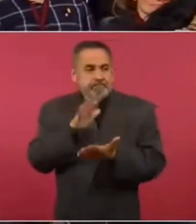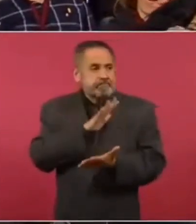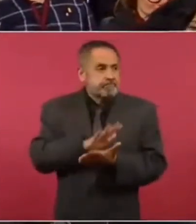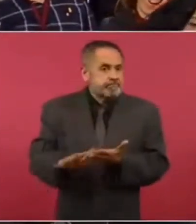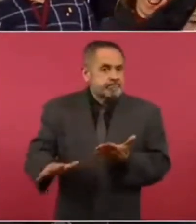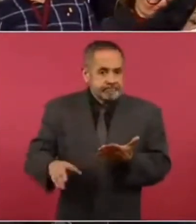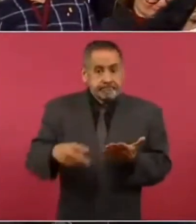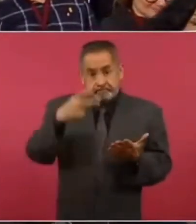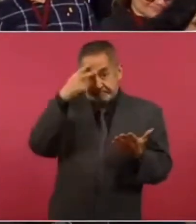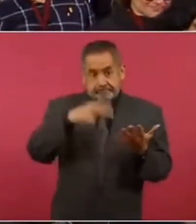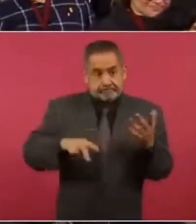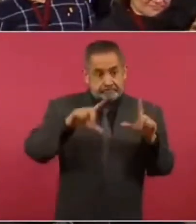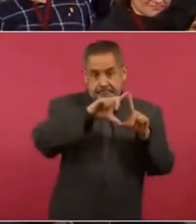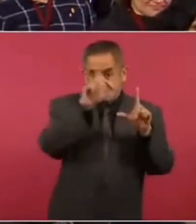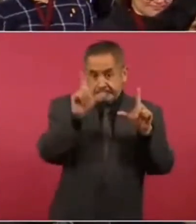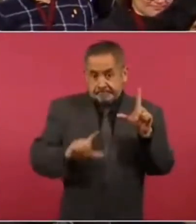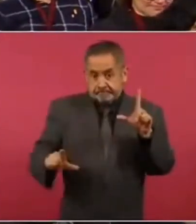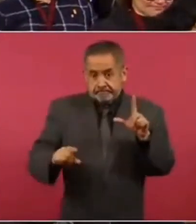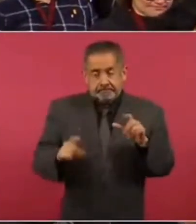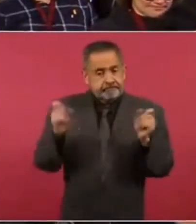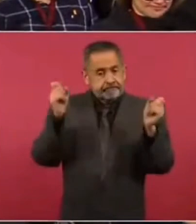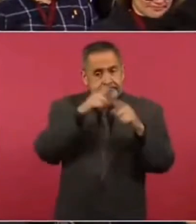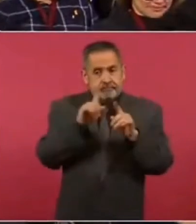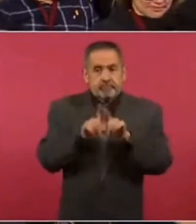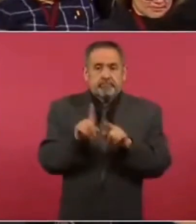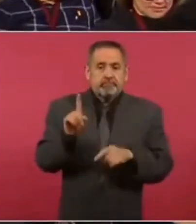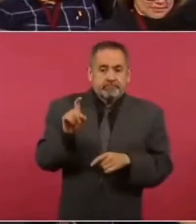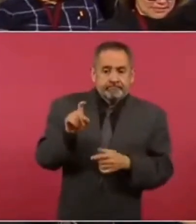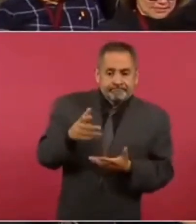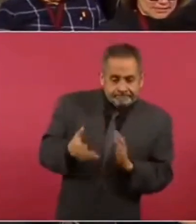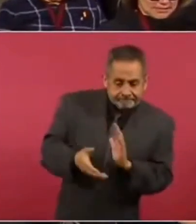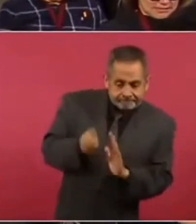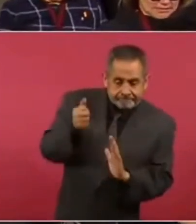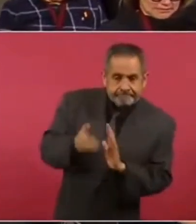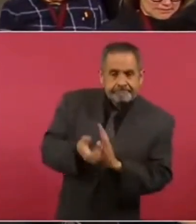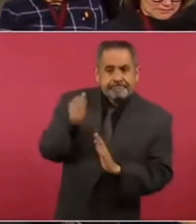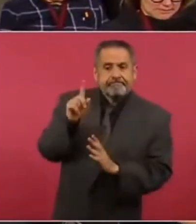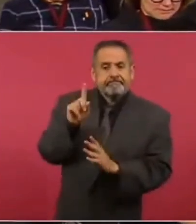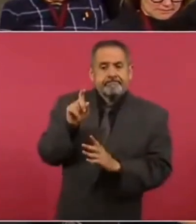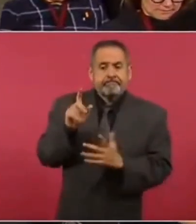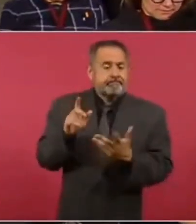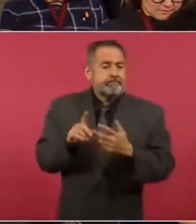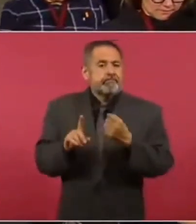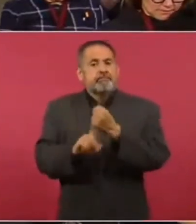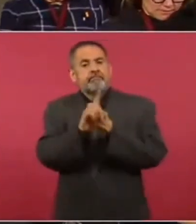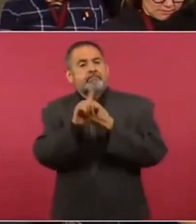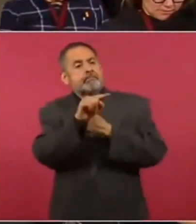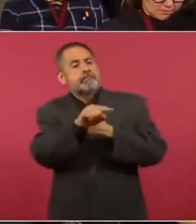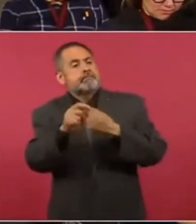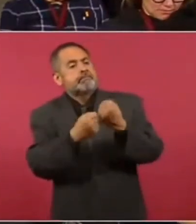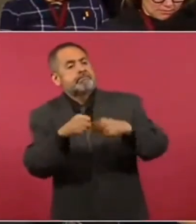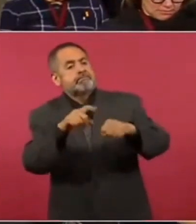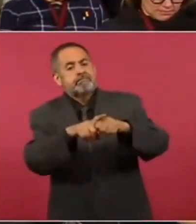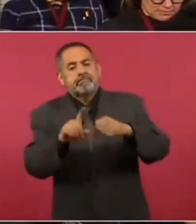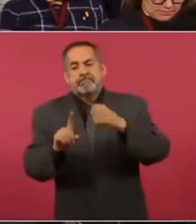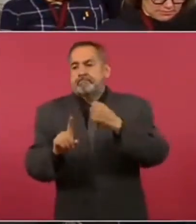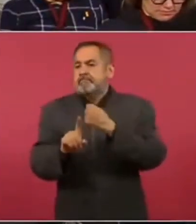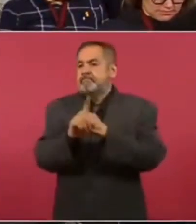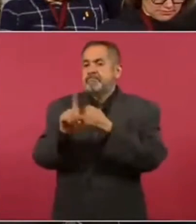nuestro país y con muchos problemas. Está dando problemas sociales,